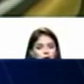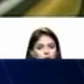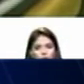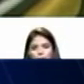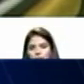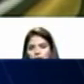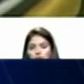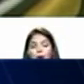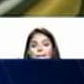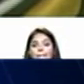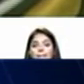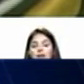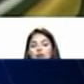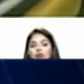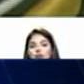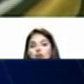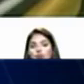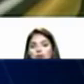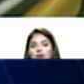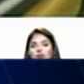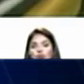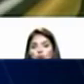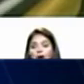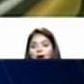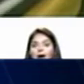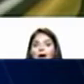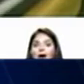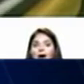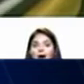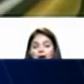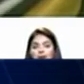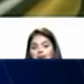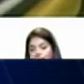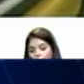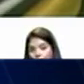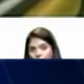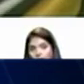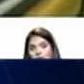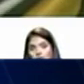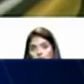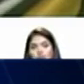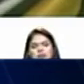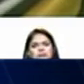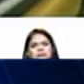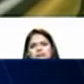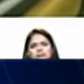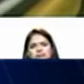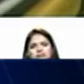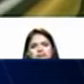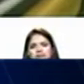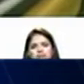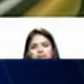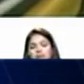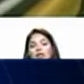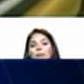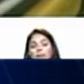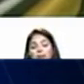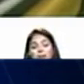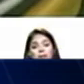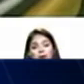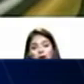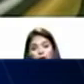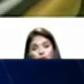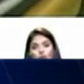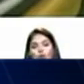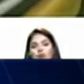desde 1999 hasta el año en corriente se ha producido para atentar contra